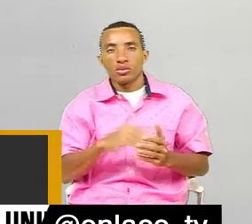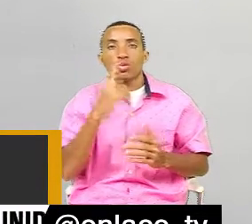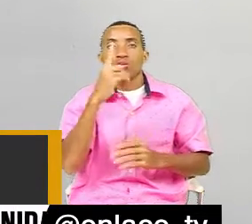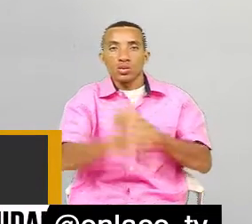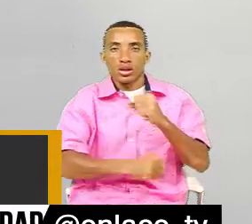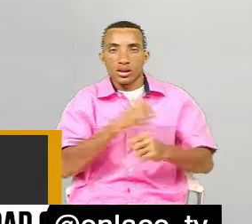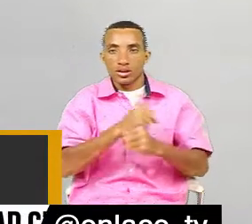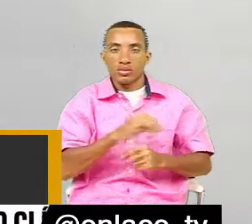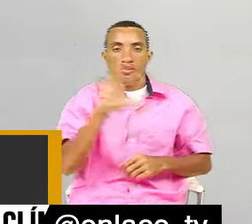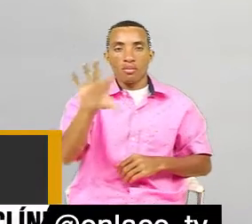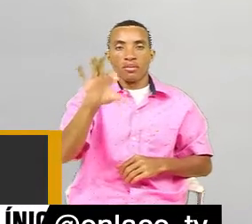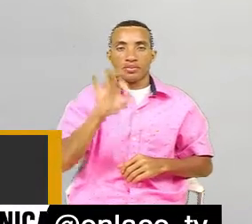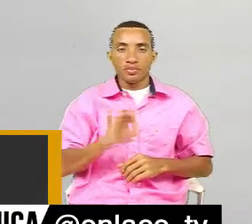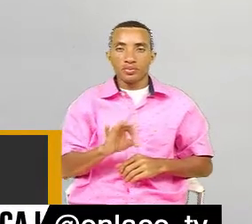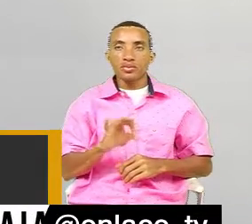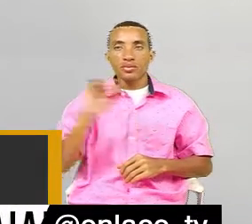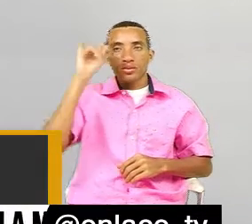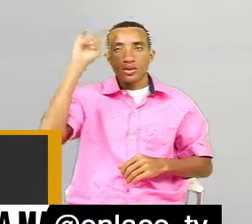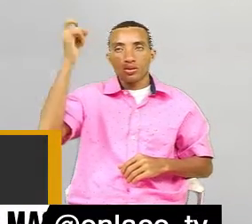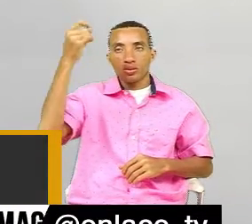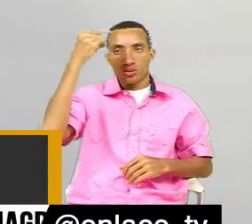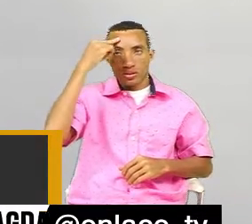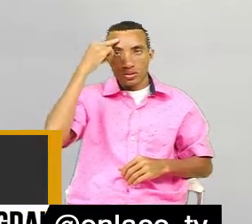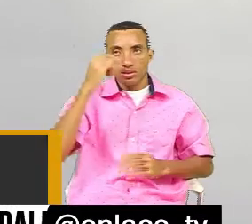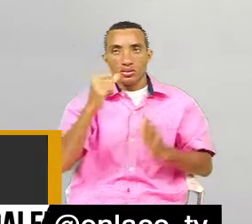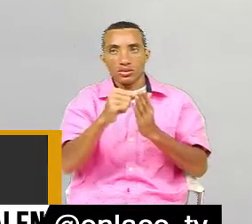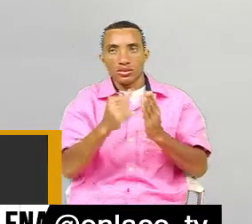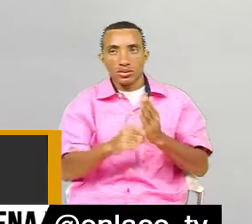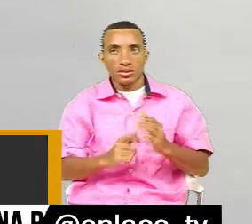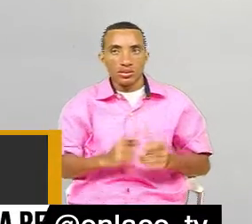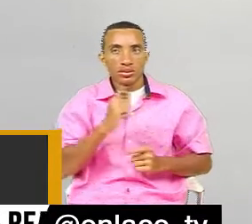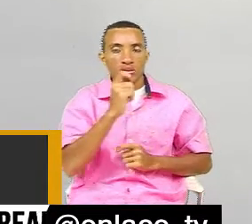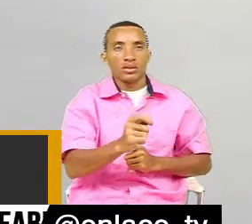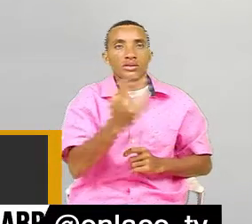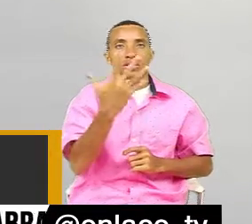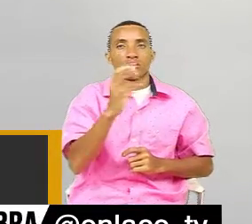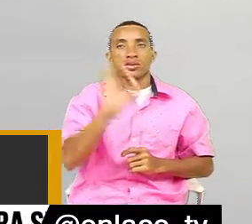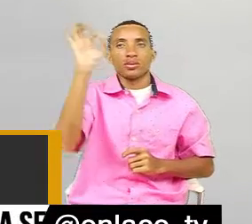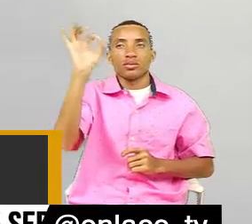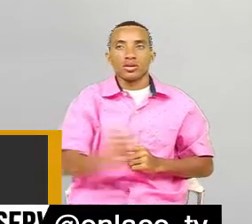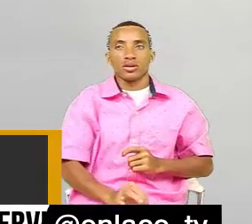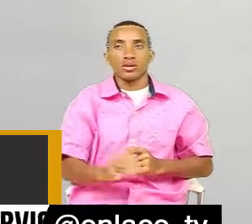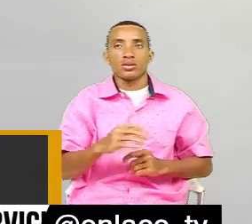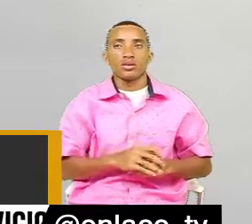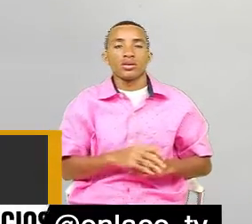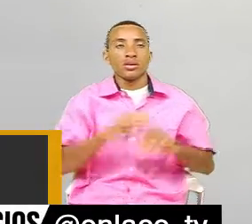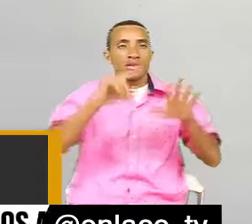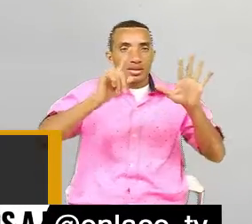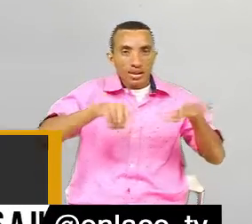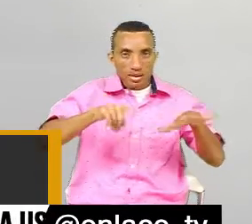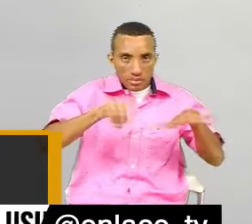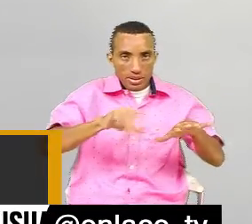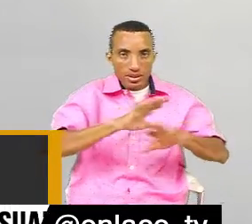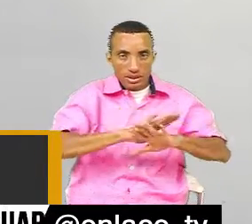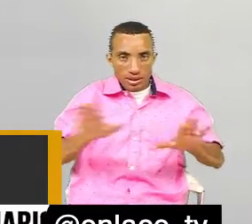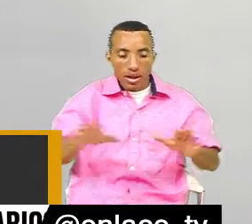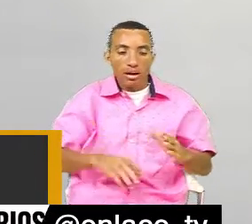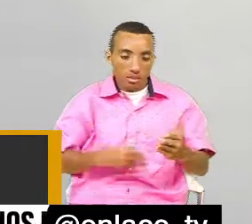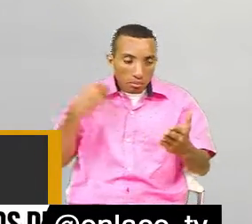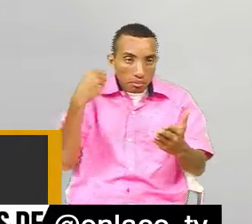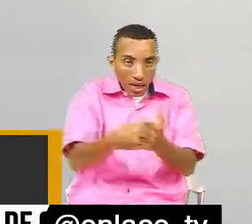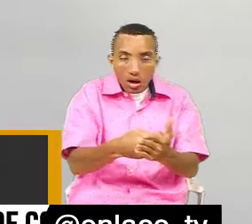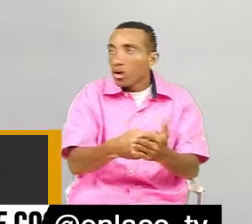el subsidio que le va a entregar el programa va a ser del 50%. Es decir, le cubre los 6 meses de contratación.